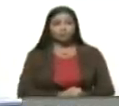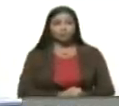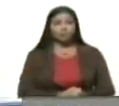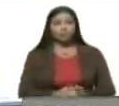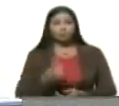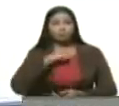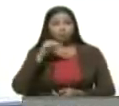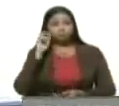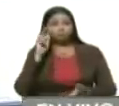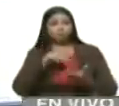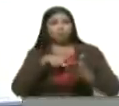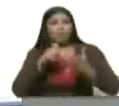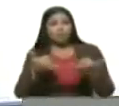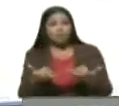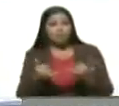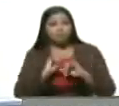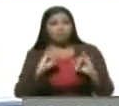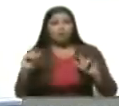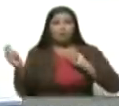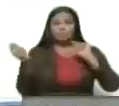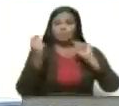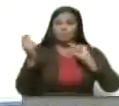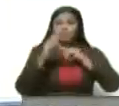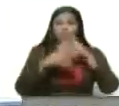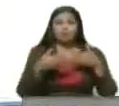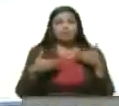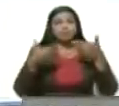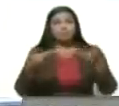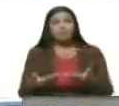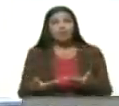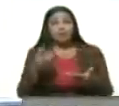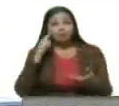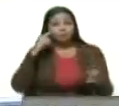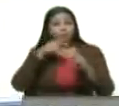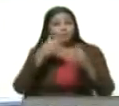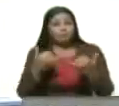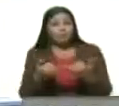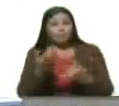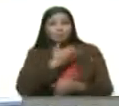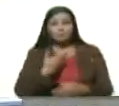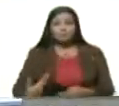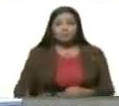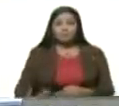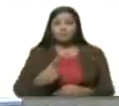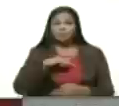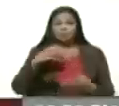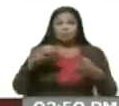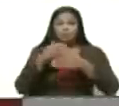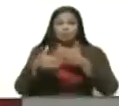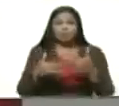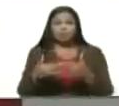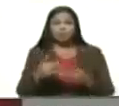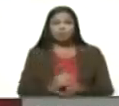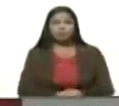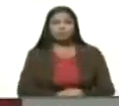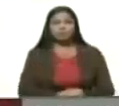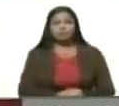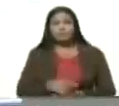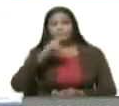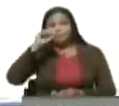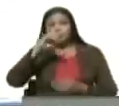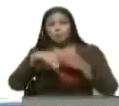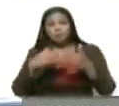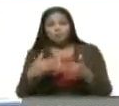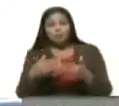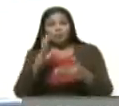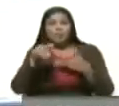Hemos estado ya debatiendo para entregar formalmente al presidente de nuestro partido, compañero Nicolás Maduro,